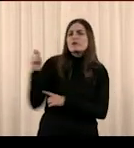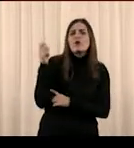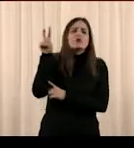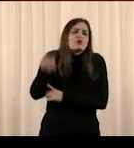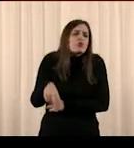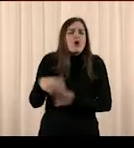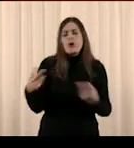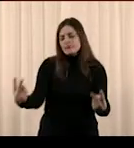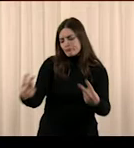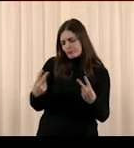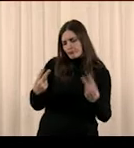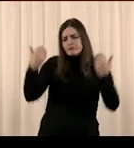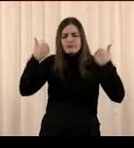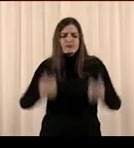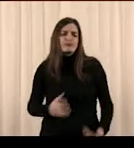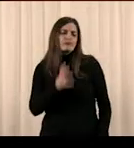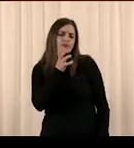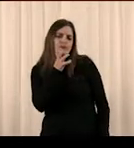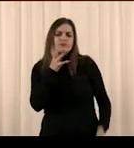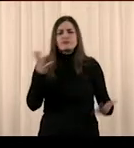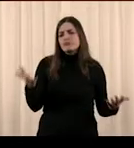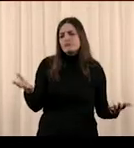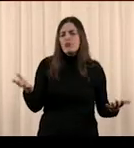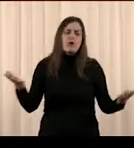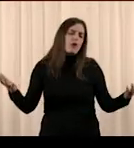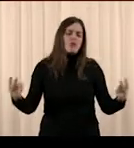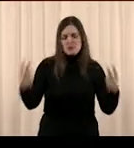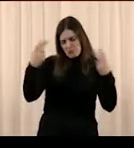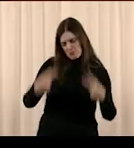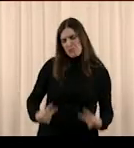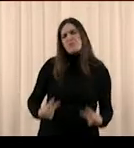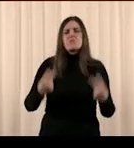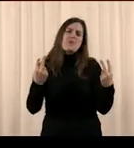mírame, soy muy pobre, oh, mírame,